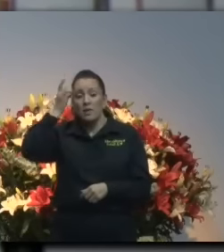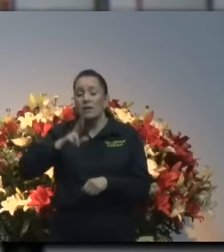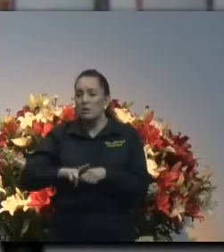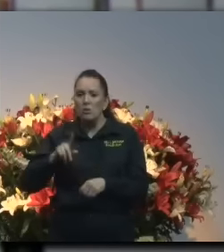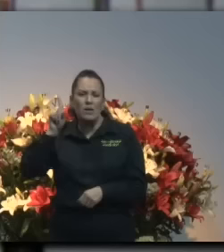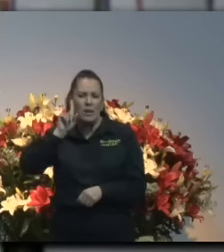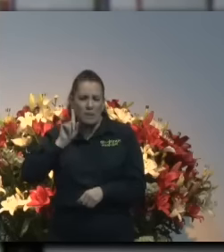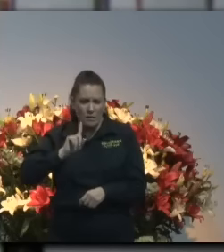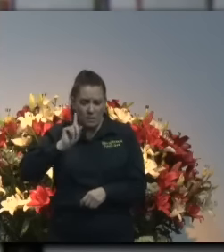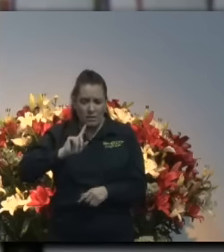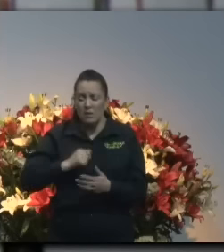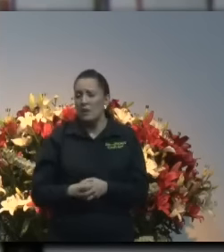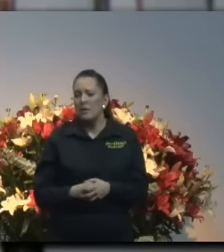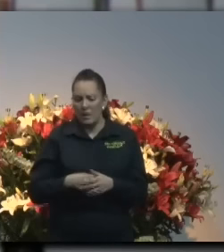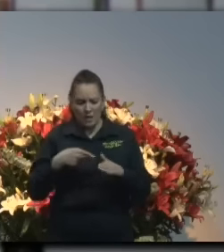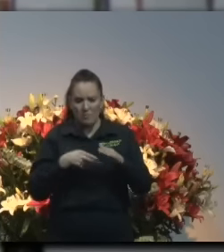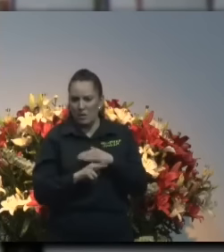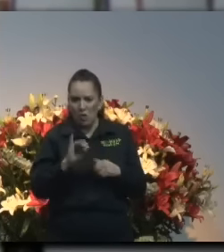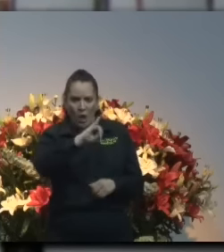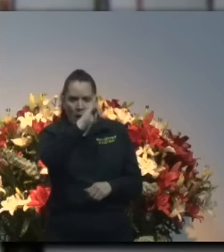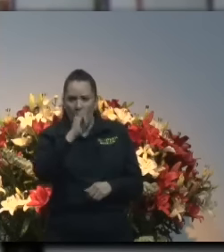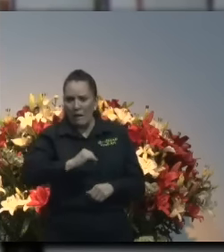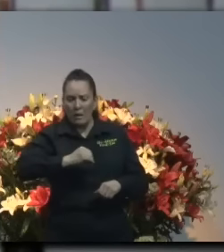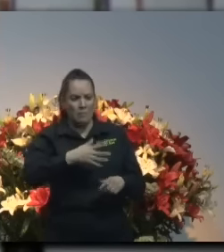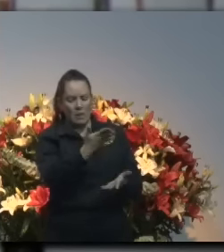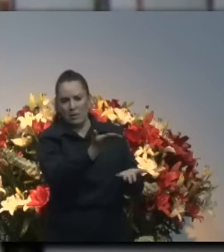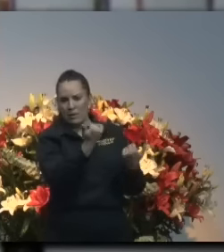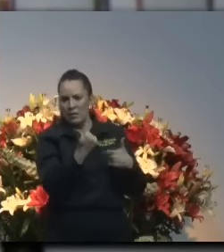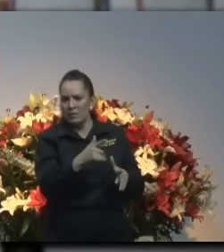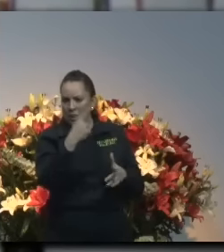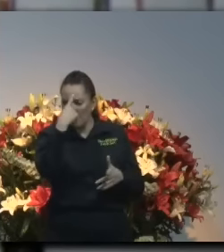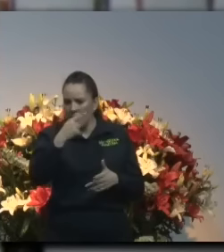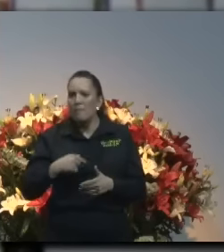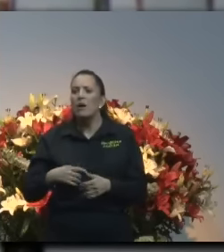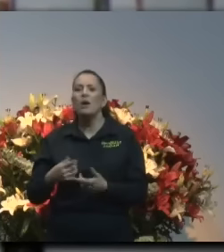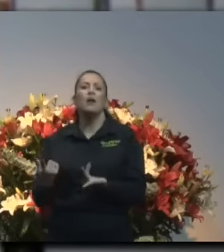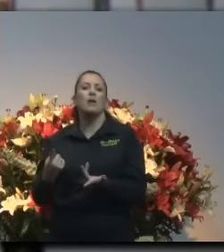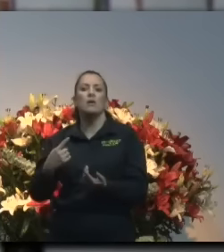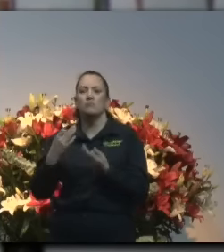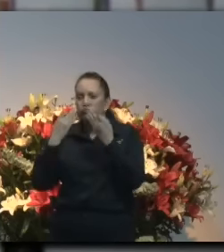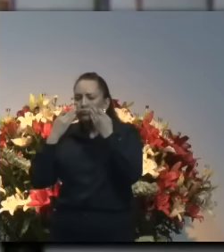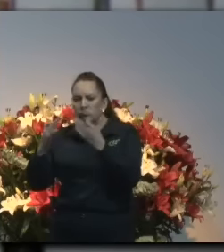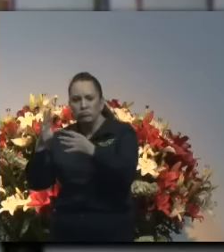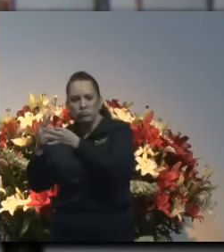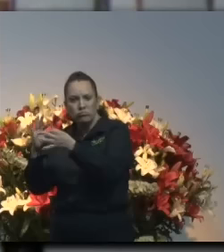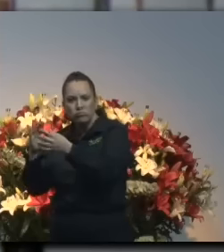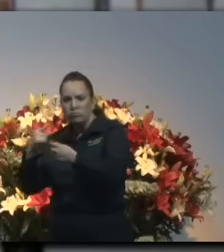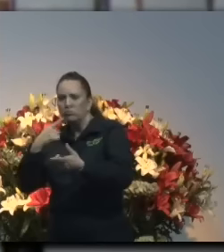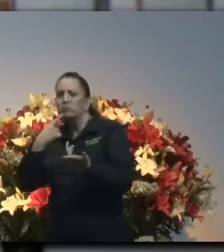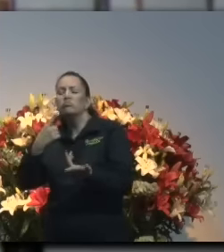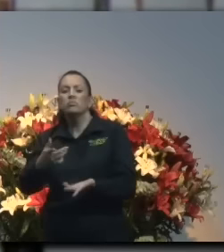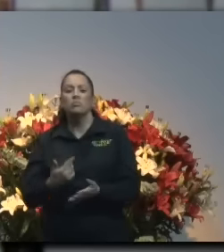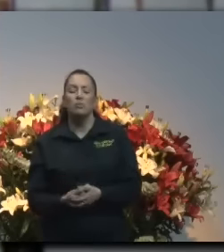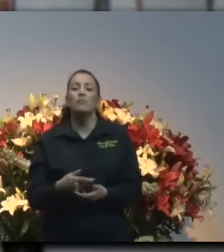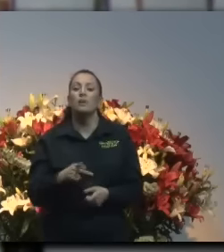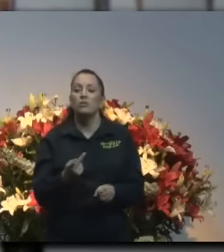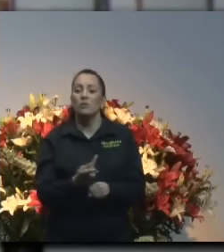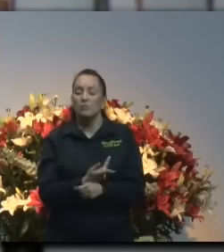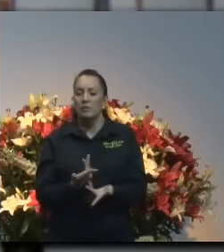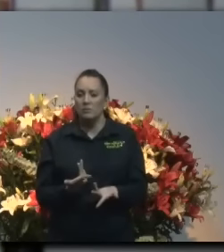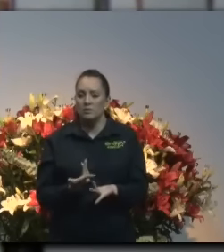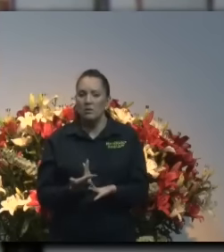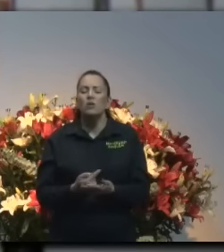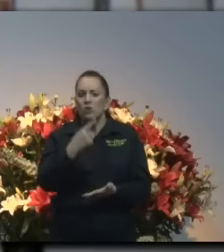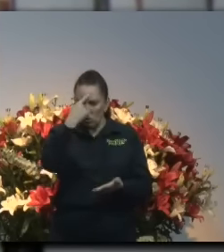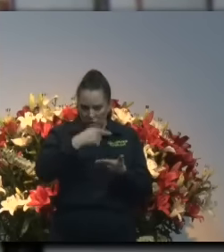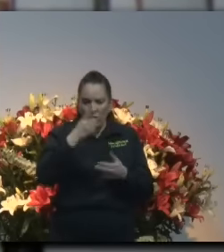No es posible. ¿Y cuál es la diferencia de la directora del Repsamen, que está en la cárcel, y creo que es correcto que esté en la cárcel,